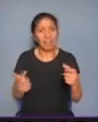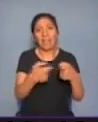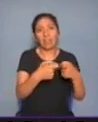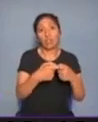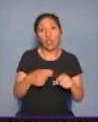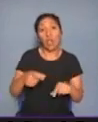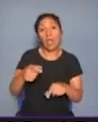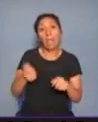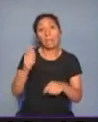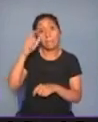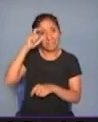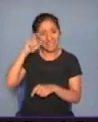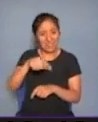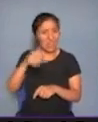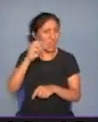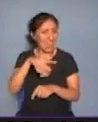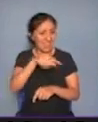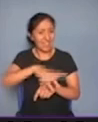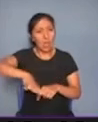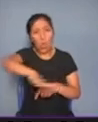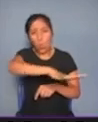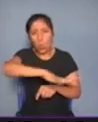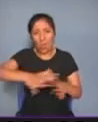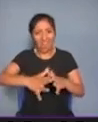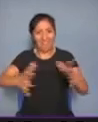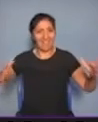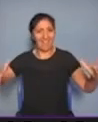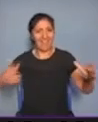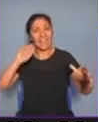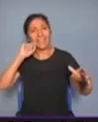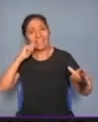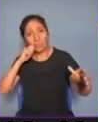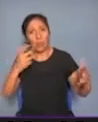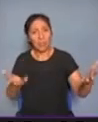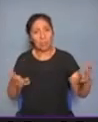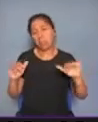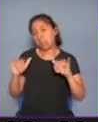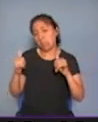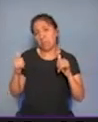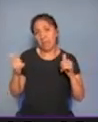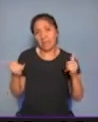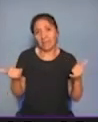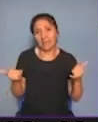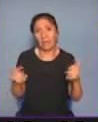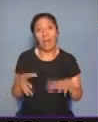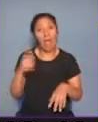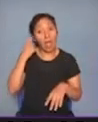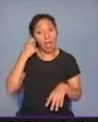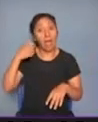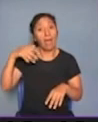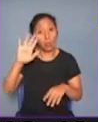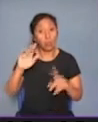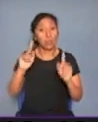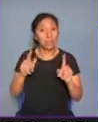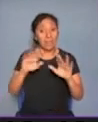enero ahí este porque es un lugar amplio y la verdad que es muy lindo para que los jóvenes eh y adultos sobre todo de la